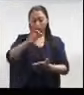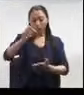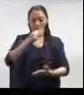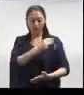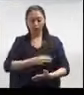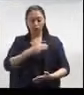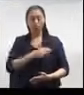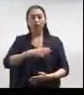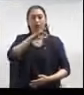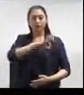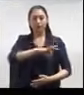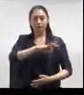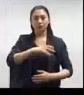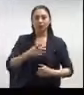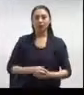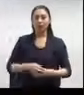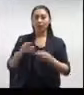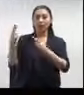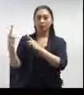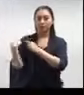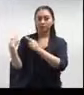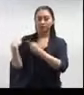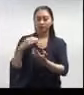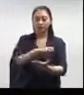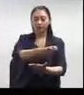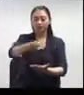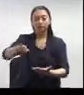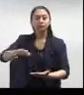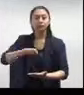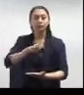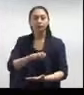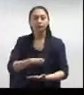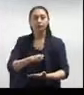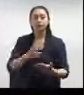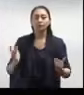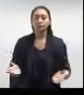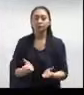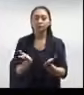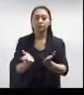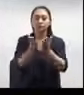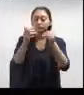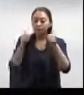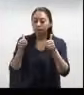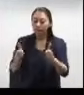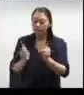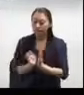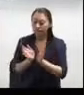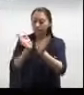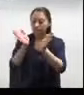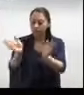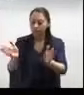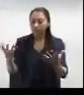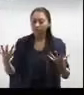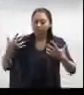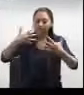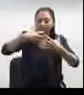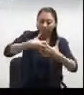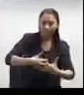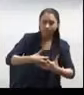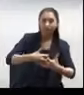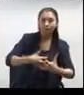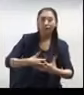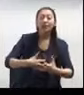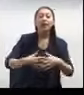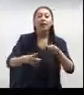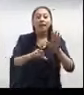de la sociedad, responsabilizando al Estado de la promoción del bien común, de la consolidación del régimen